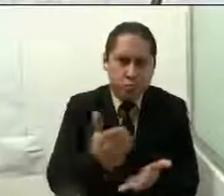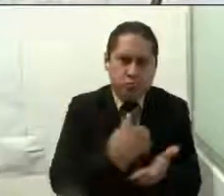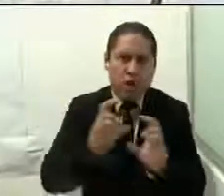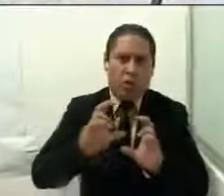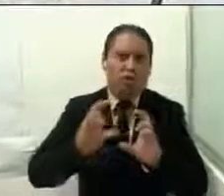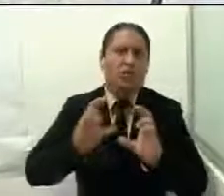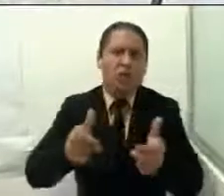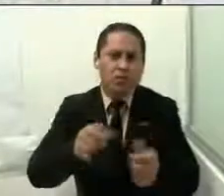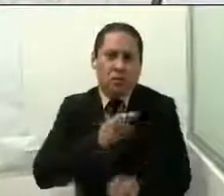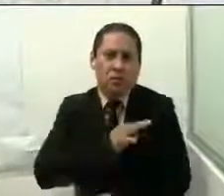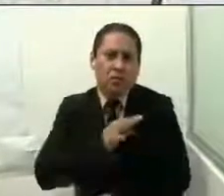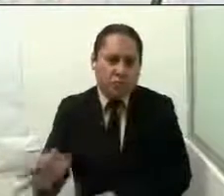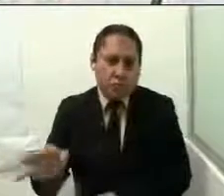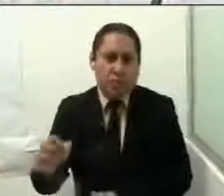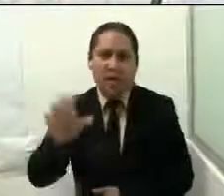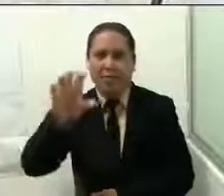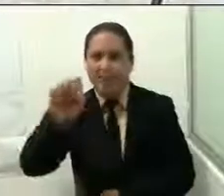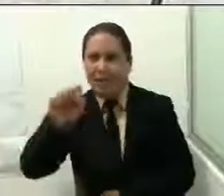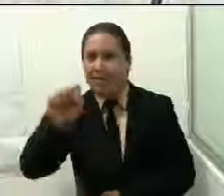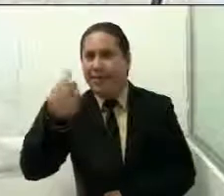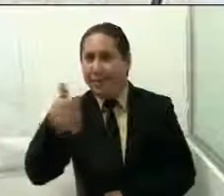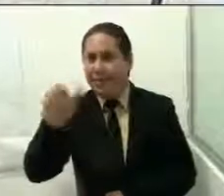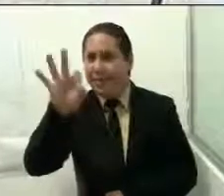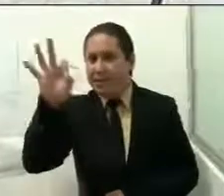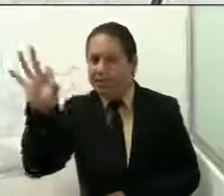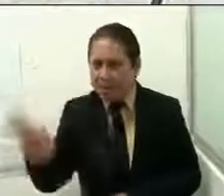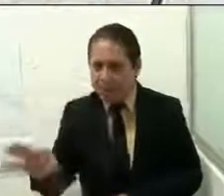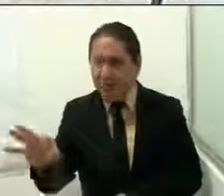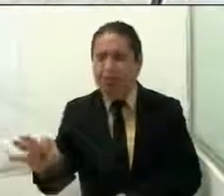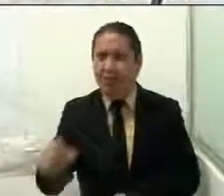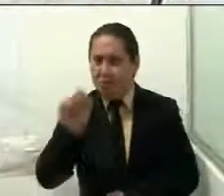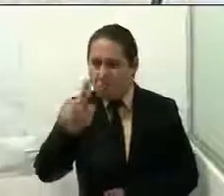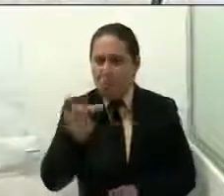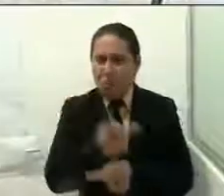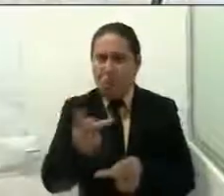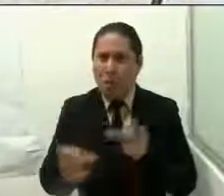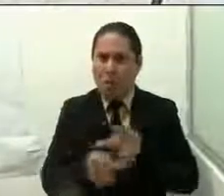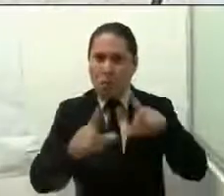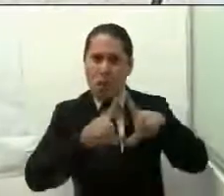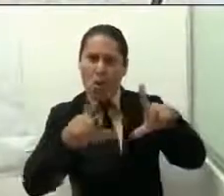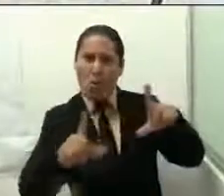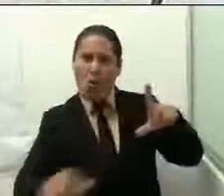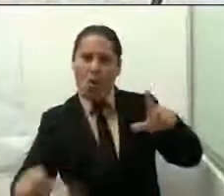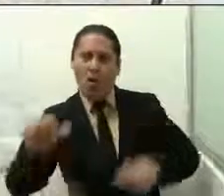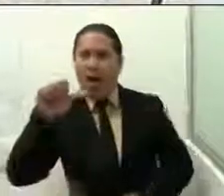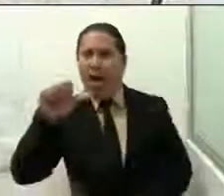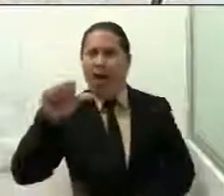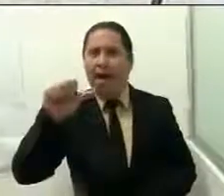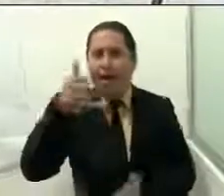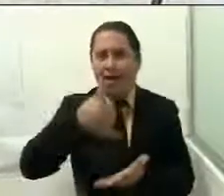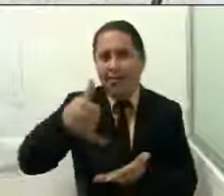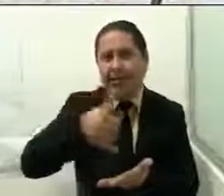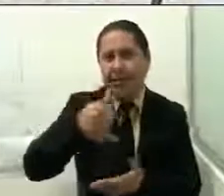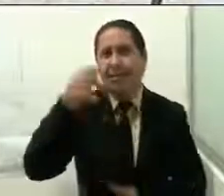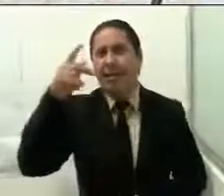aporte el 66 por ciento de la producción nacional de aceite de palma